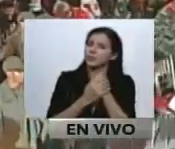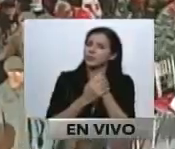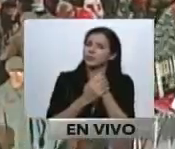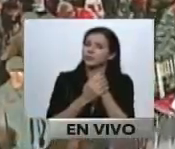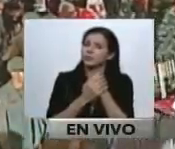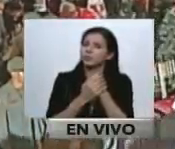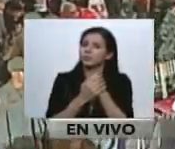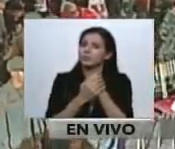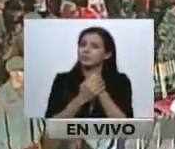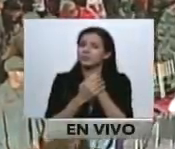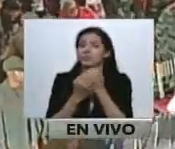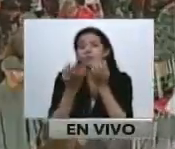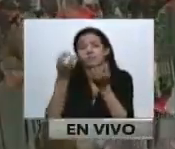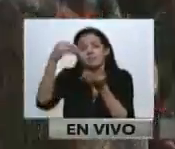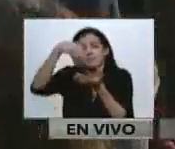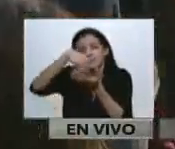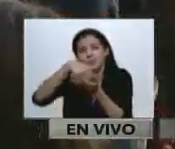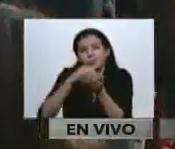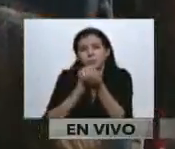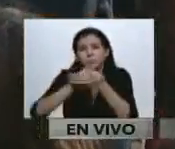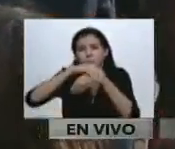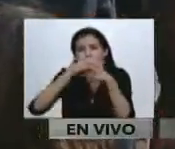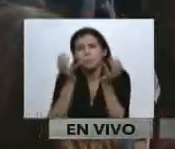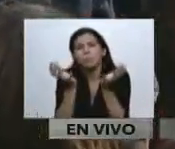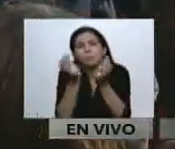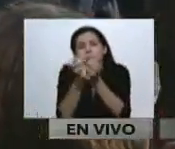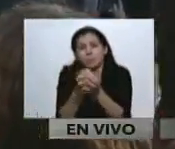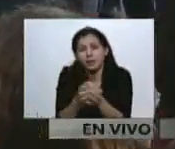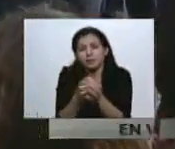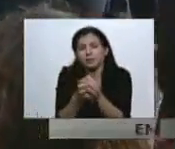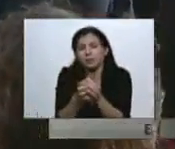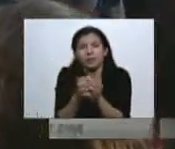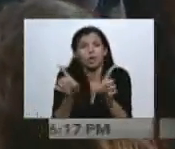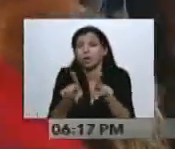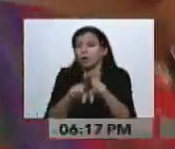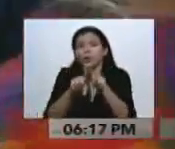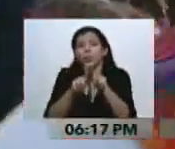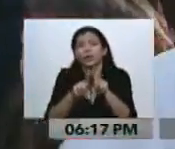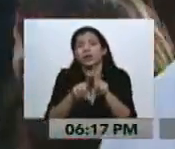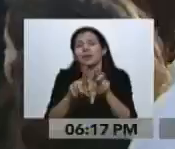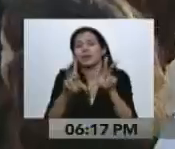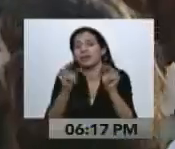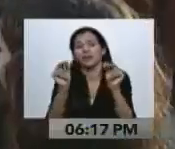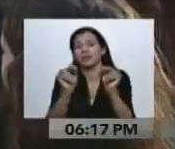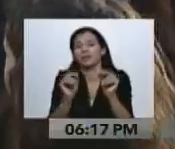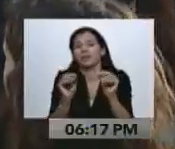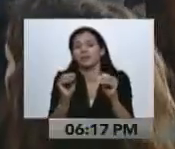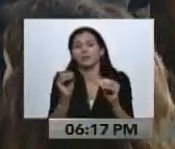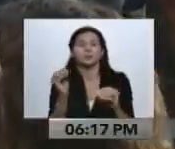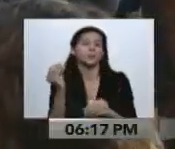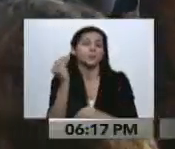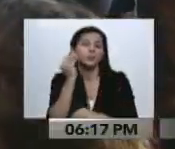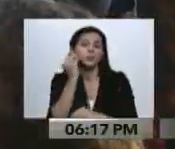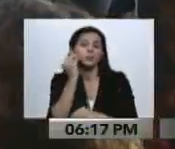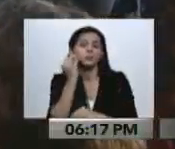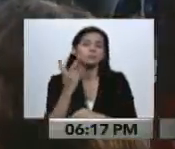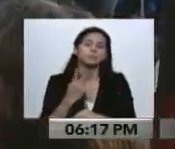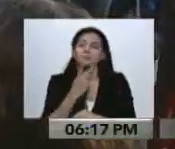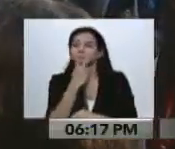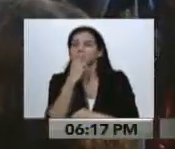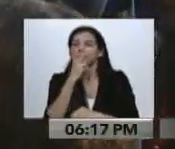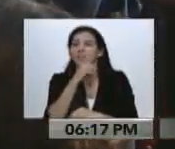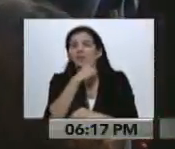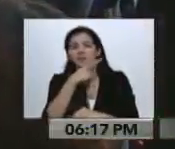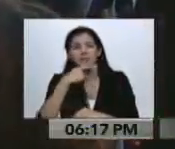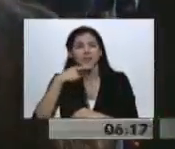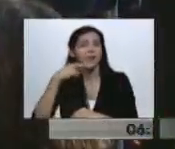su manito. No es como decir un beso con olor a